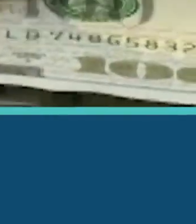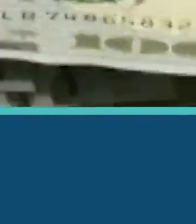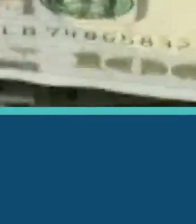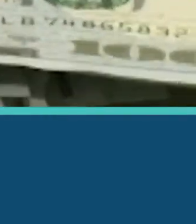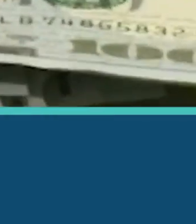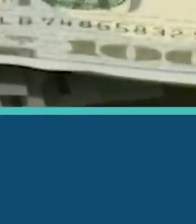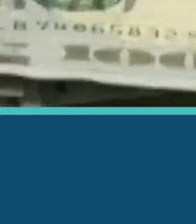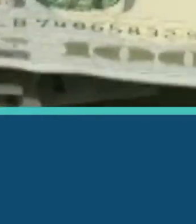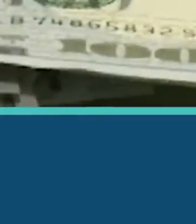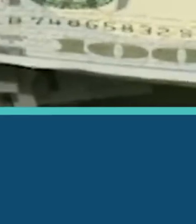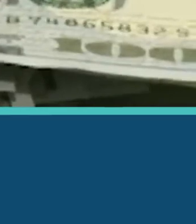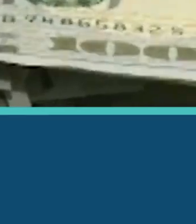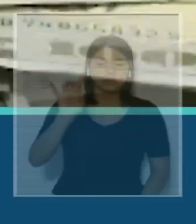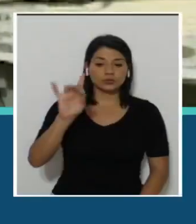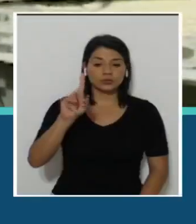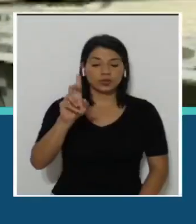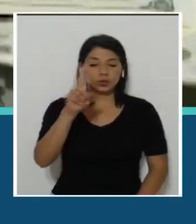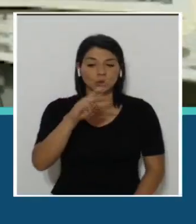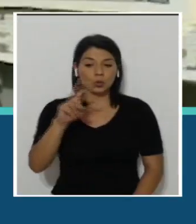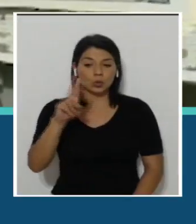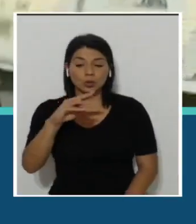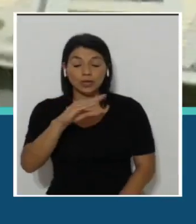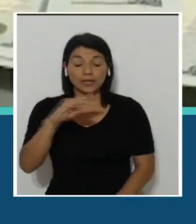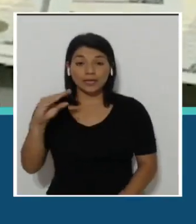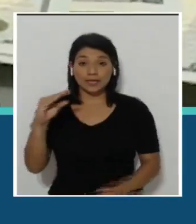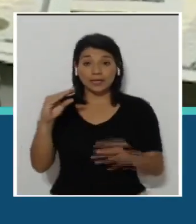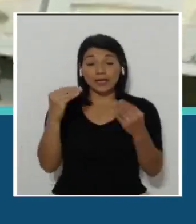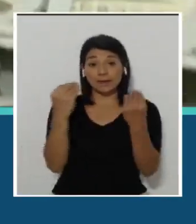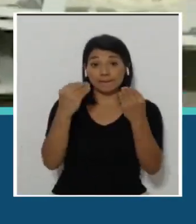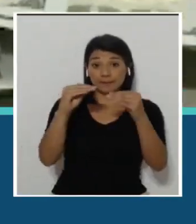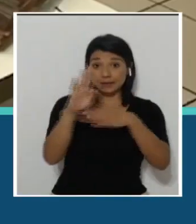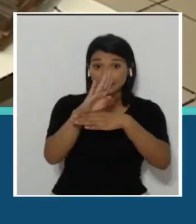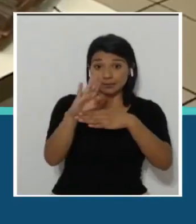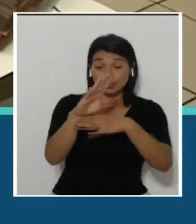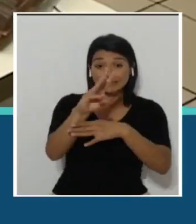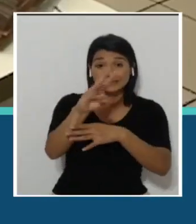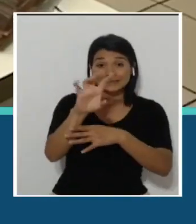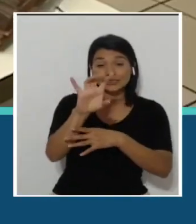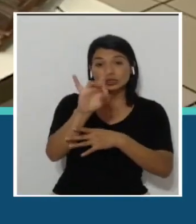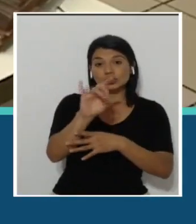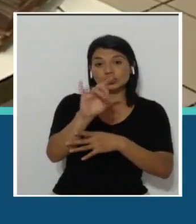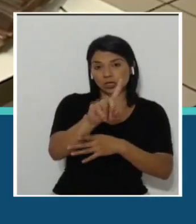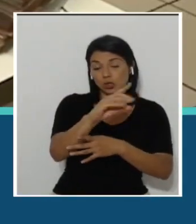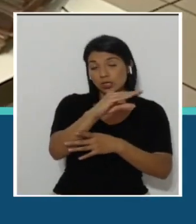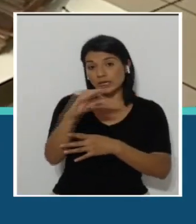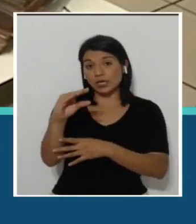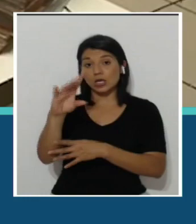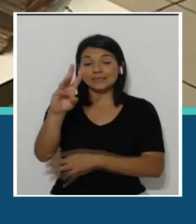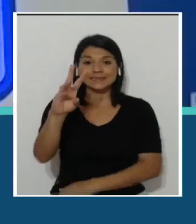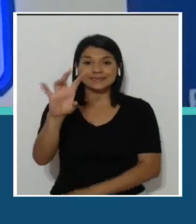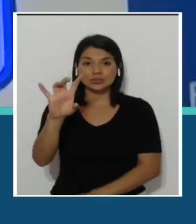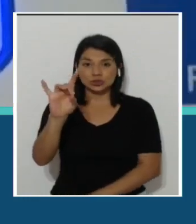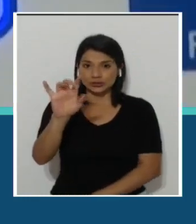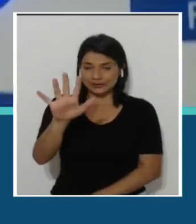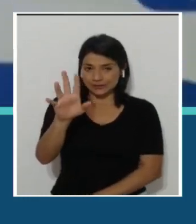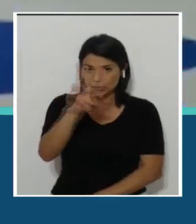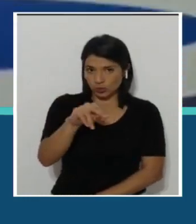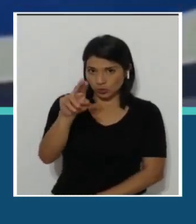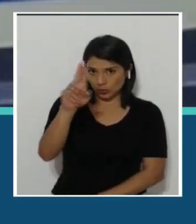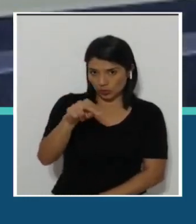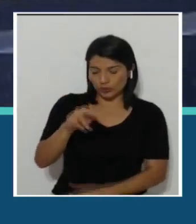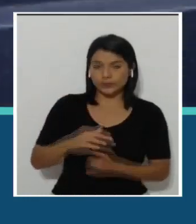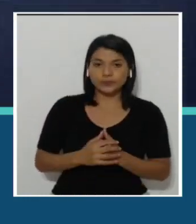681 colones, mientras que en ventanilla se encuentra entre los 681 y los 685 colones. Según el